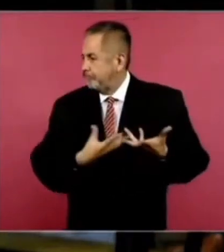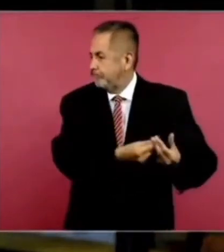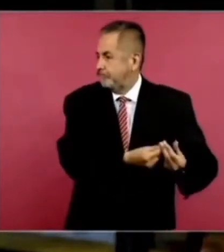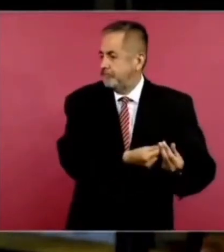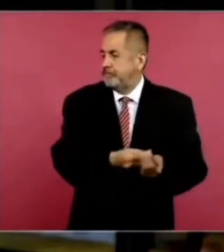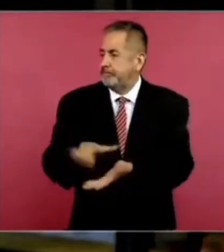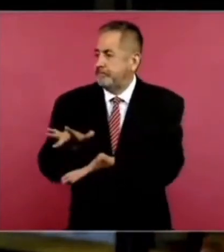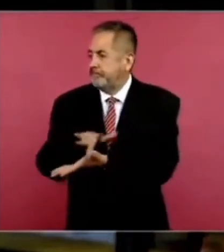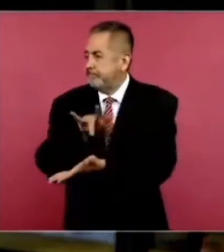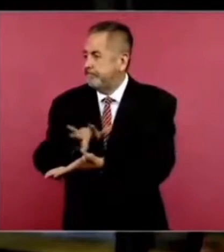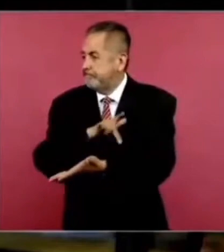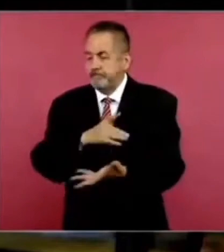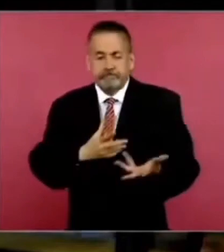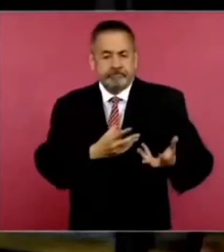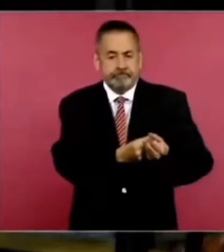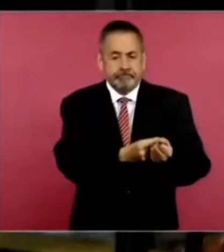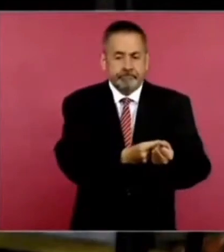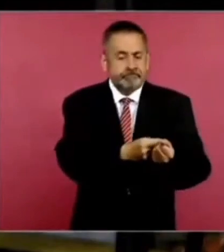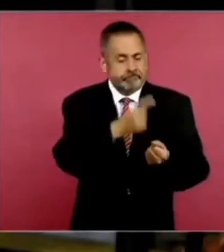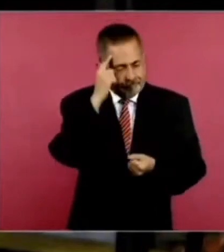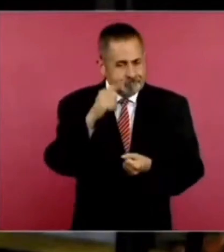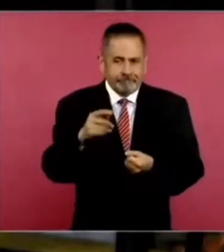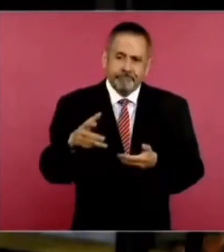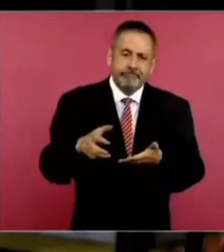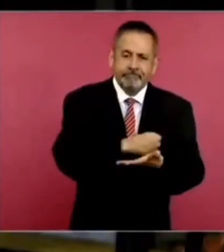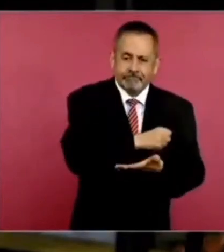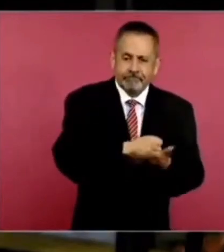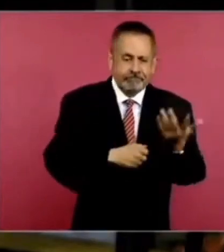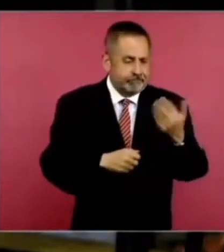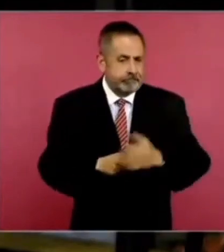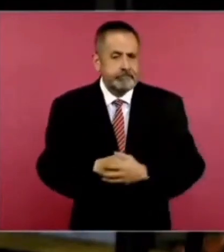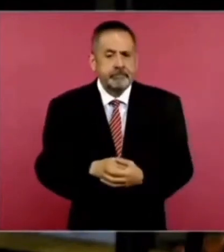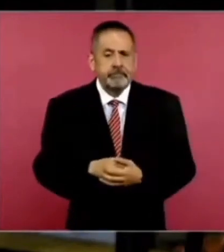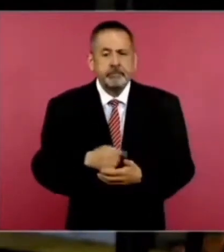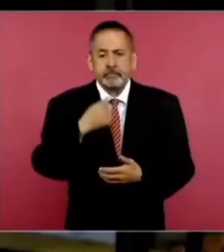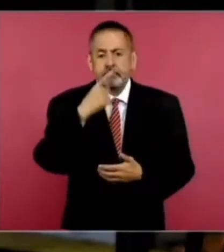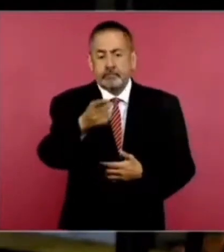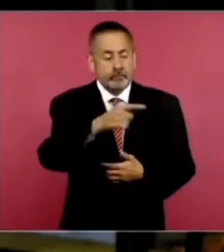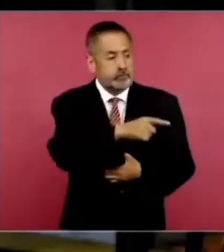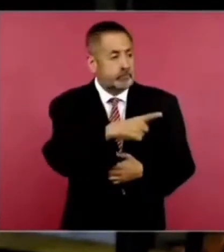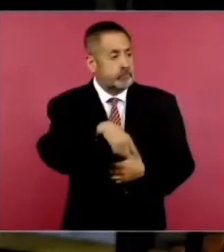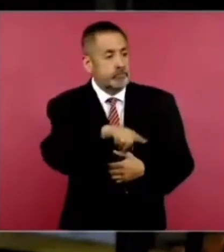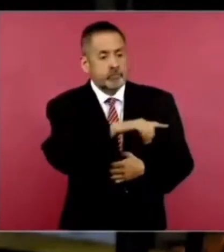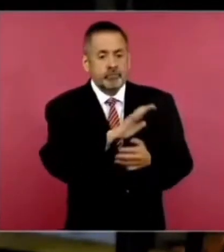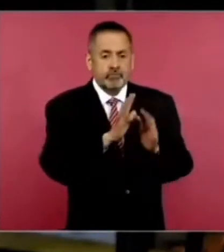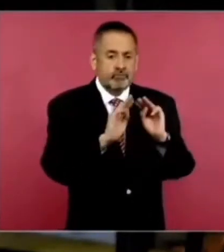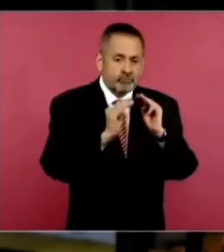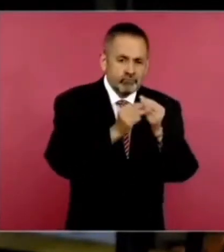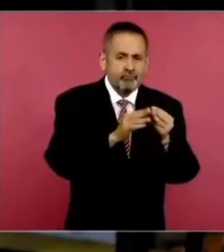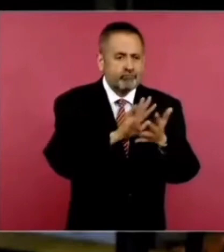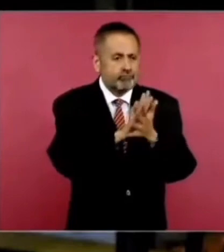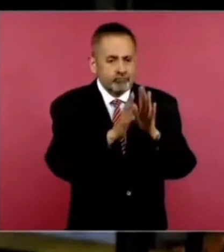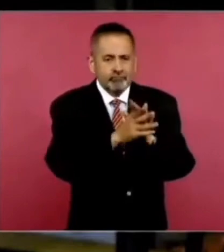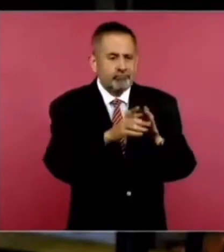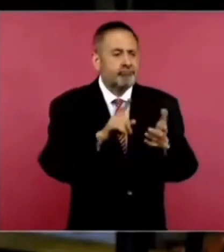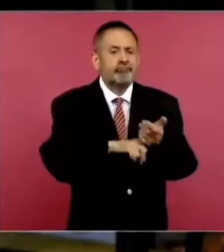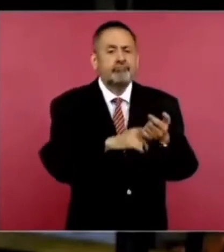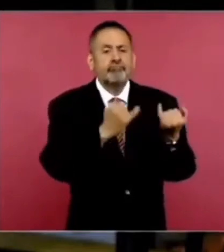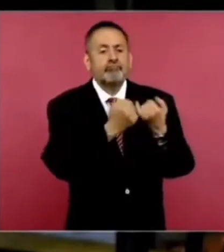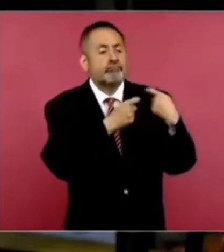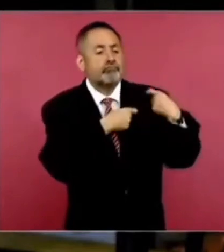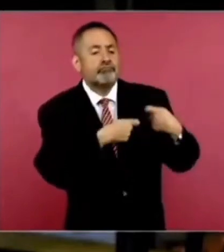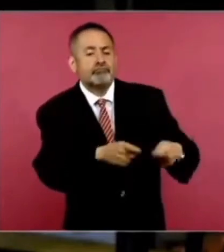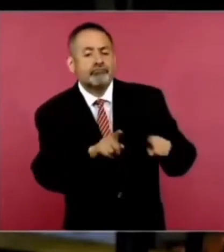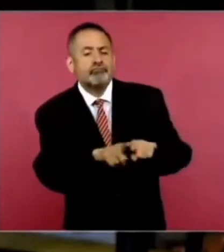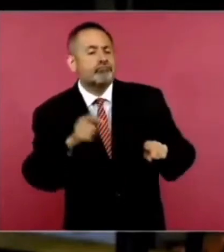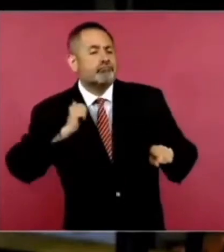para medrar en prejuicio del pueblo; cinco, que no permitirá que se formen redes de corrupción que contaminen con las mañas del pasado de la